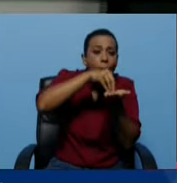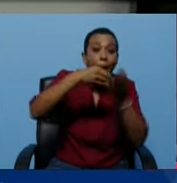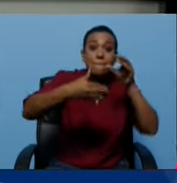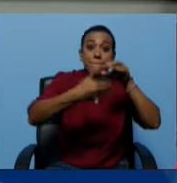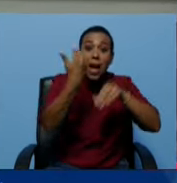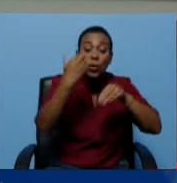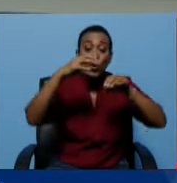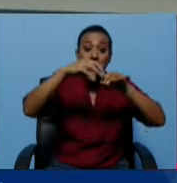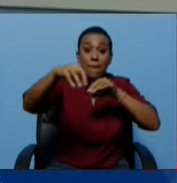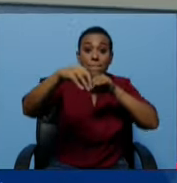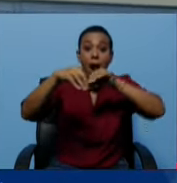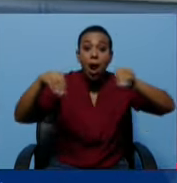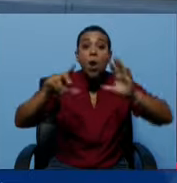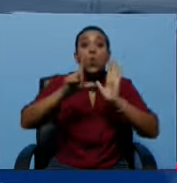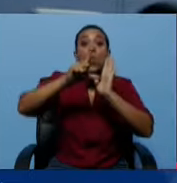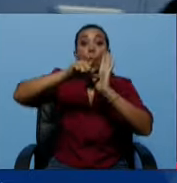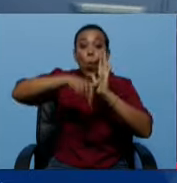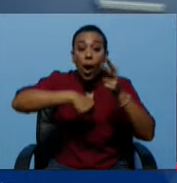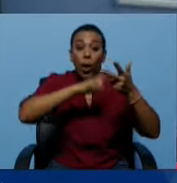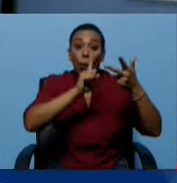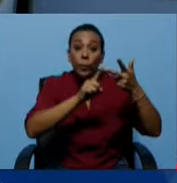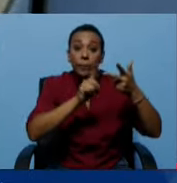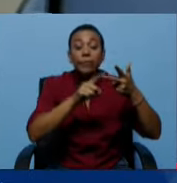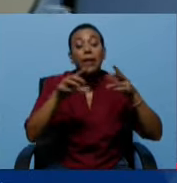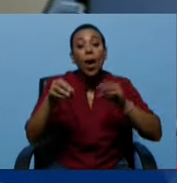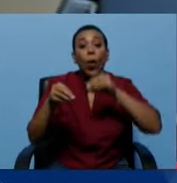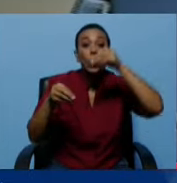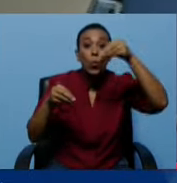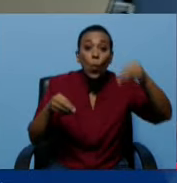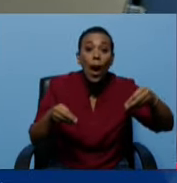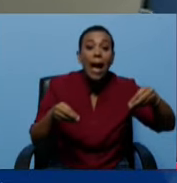para la separación. Luego de ese proceso, se pasa al